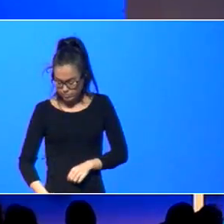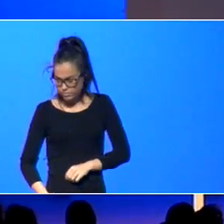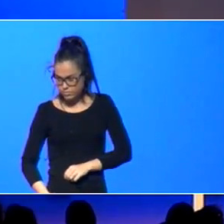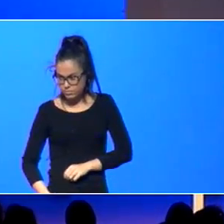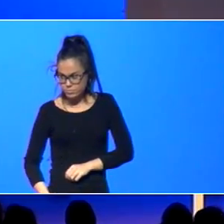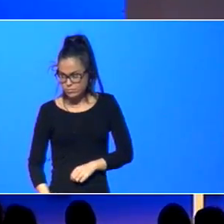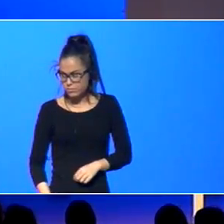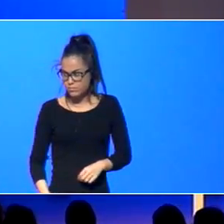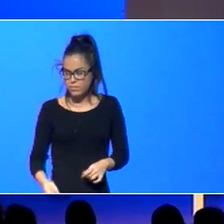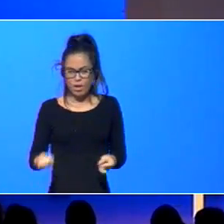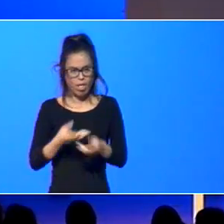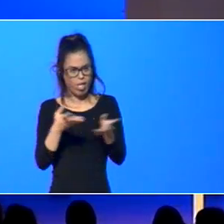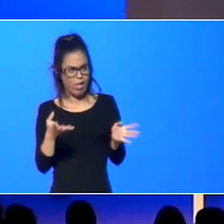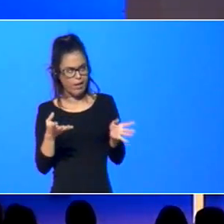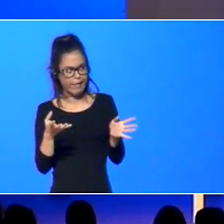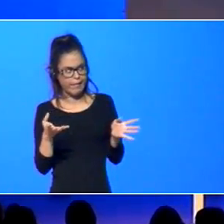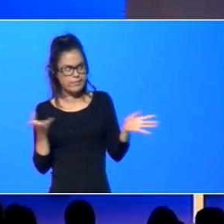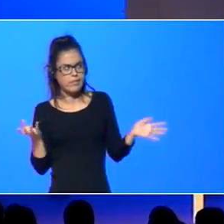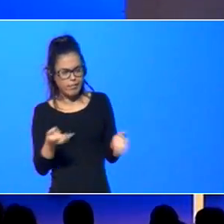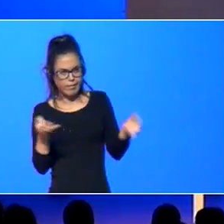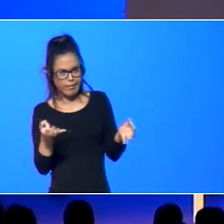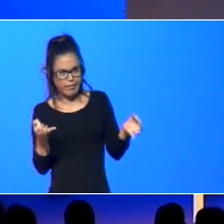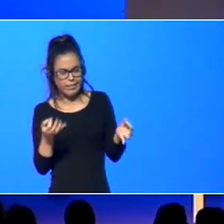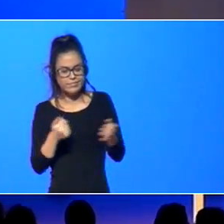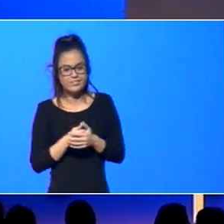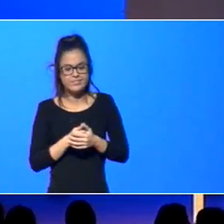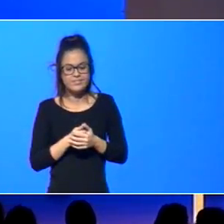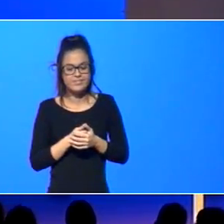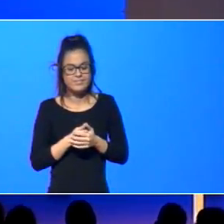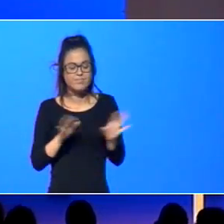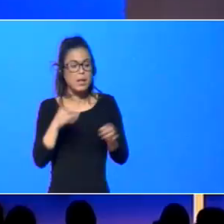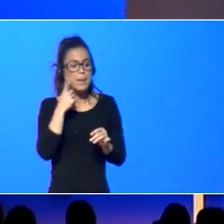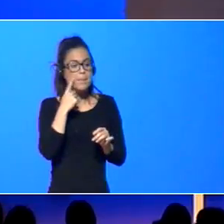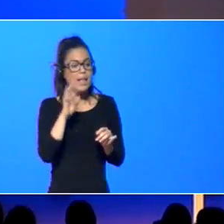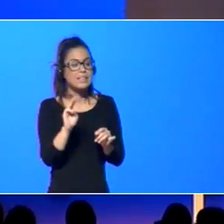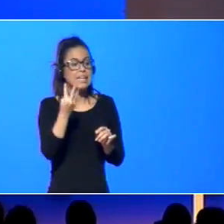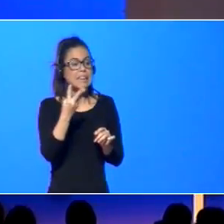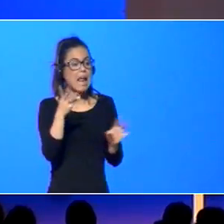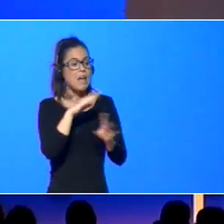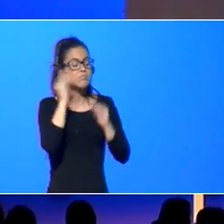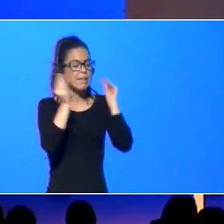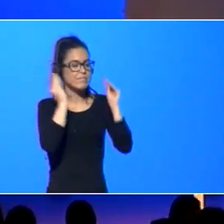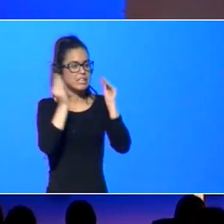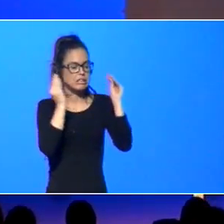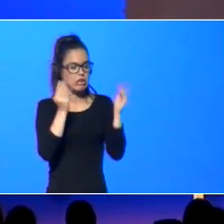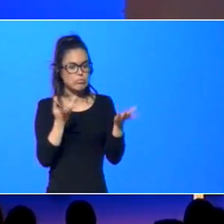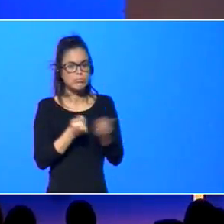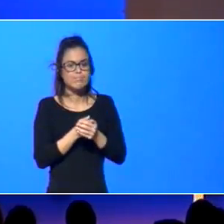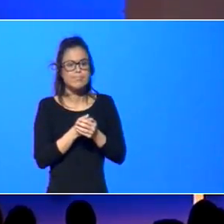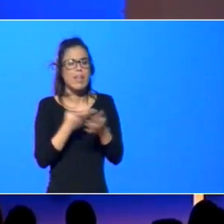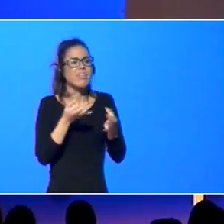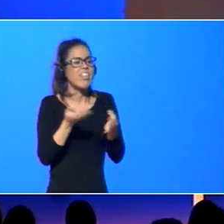¿Qué es eso de ajustes razonables? A ver, entonces, entramos en la tercera reflexión, que es, bueno, ¿y hacia dónde? ¿Qué pasos habría que